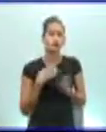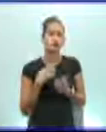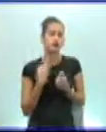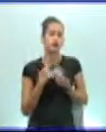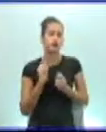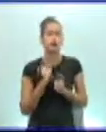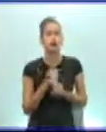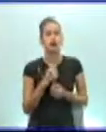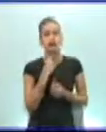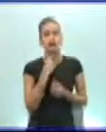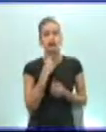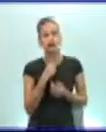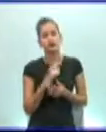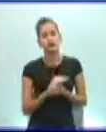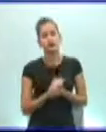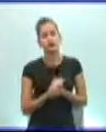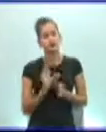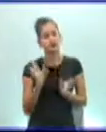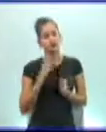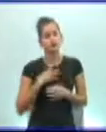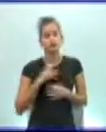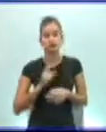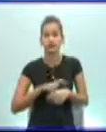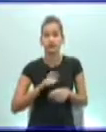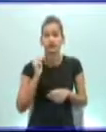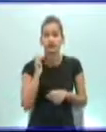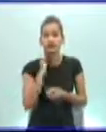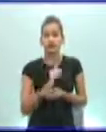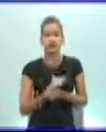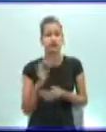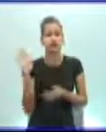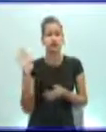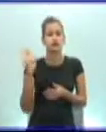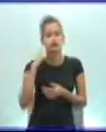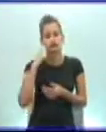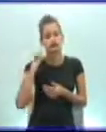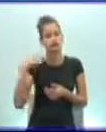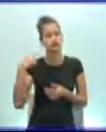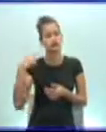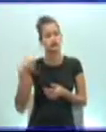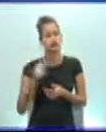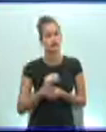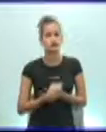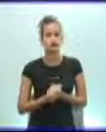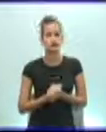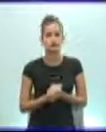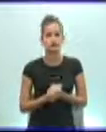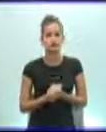PowerPoint, ya no tenemos tiempo para más, nos estamos despidiendo, nos vemos en otra ocasión.